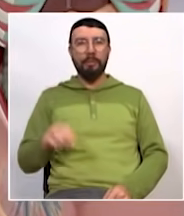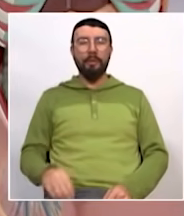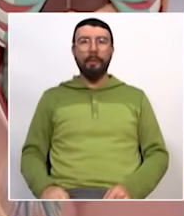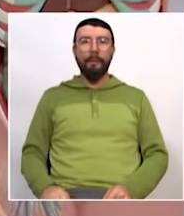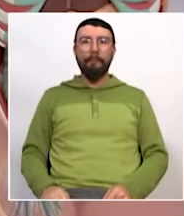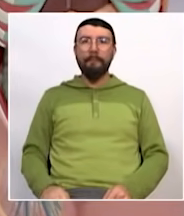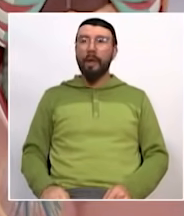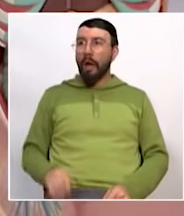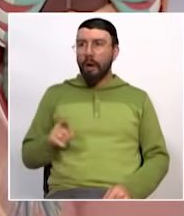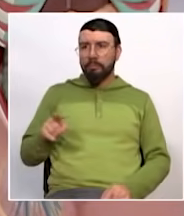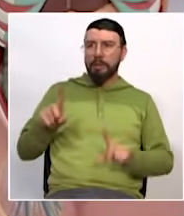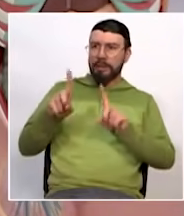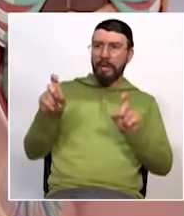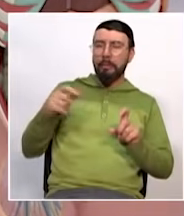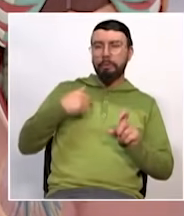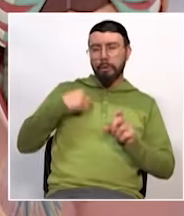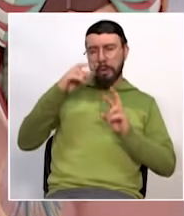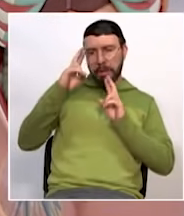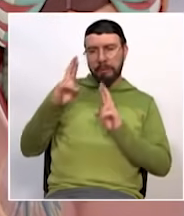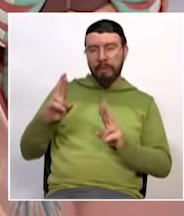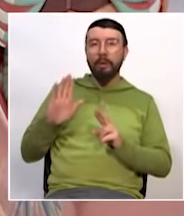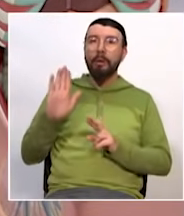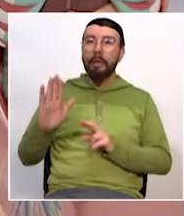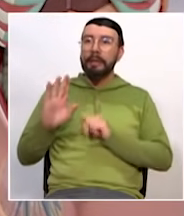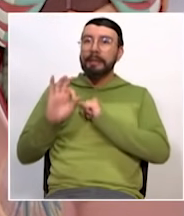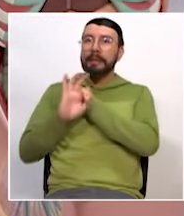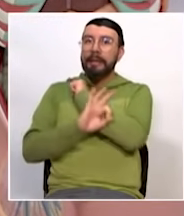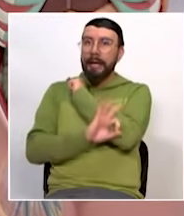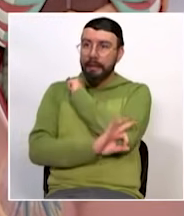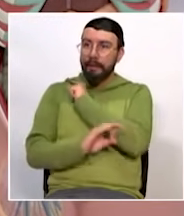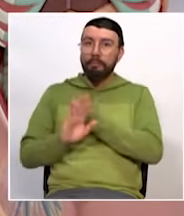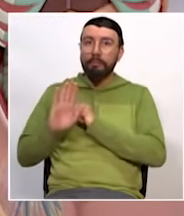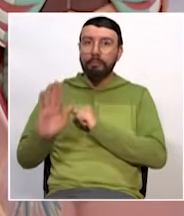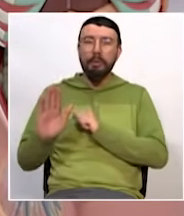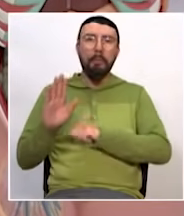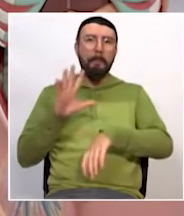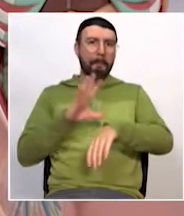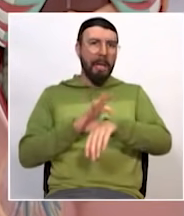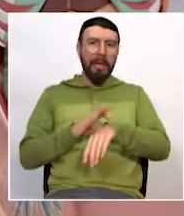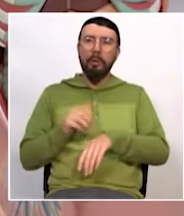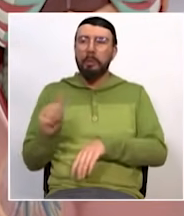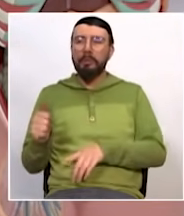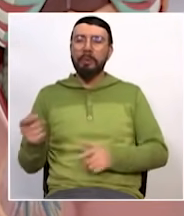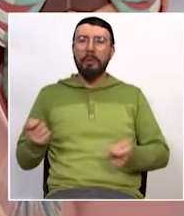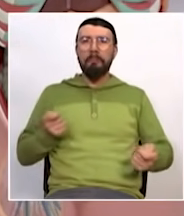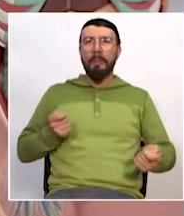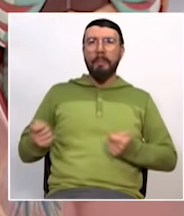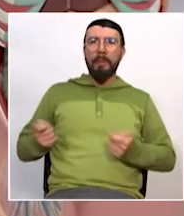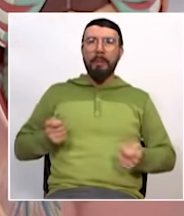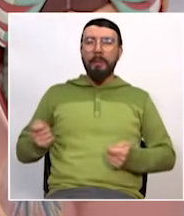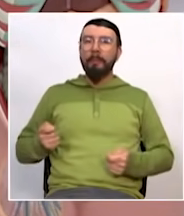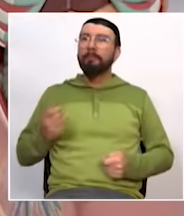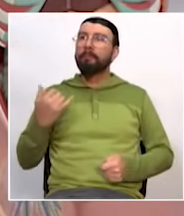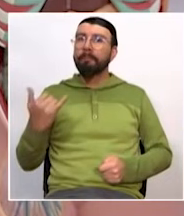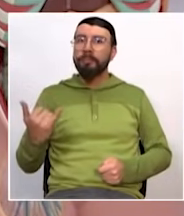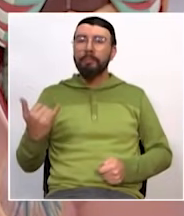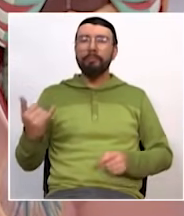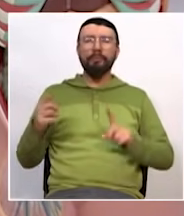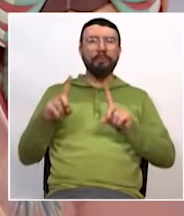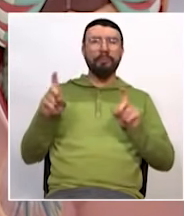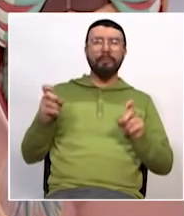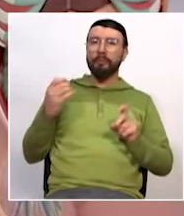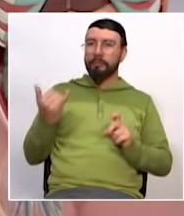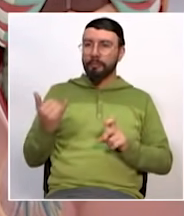profundamente la psiquiatría y los médicos que manejan por así decirlo este tipo de